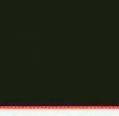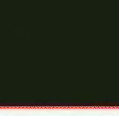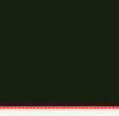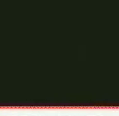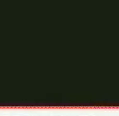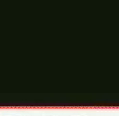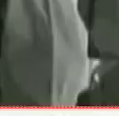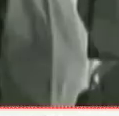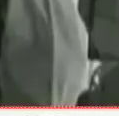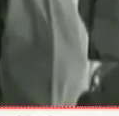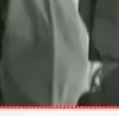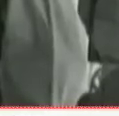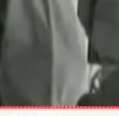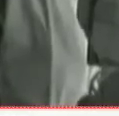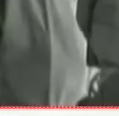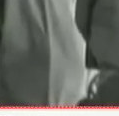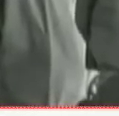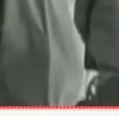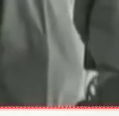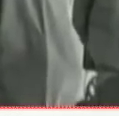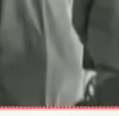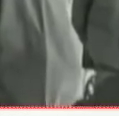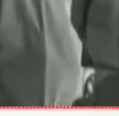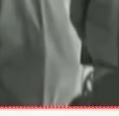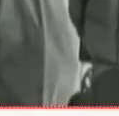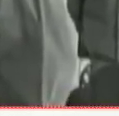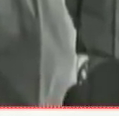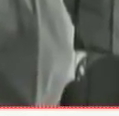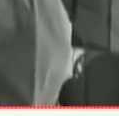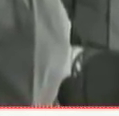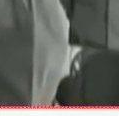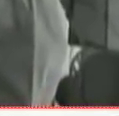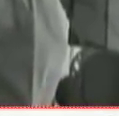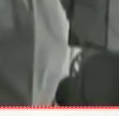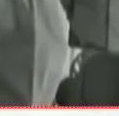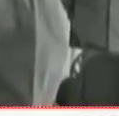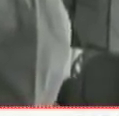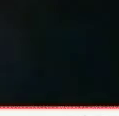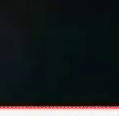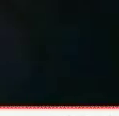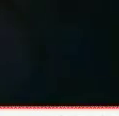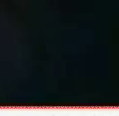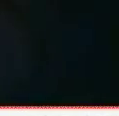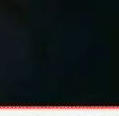de Telemundo, el mayor Hugo Parra Martínez cuenta la realidad a la que es sometido.